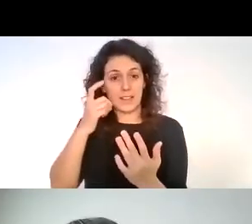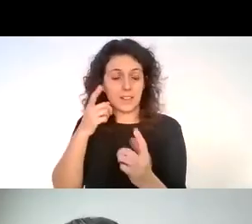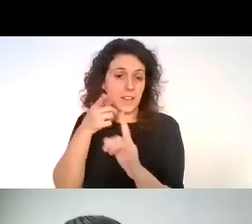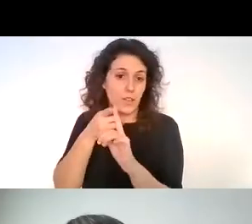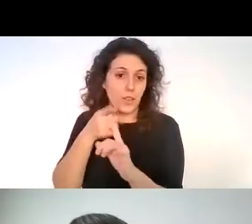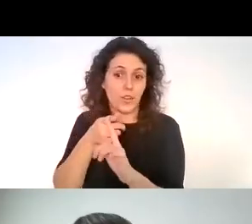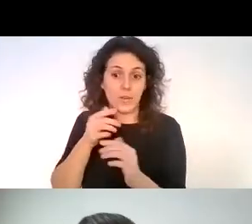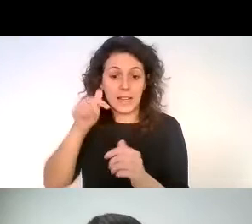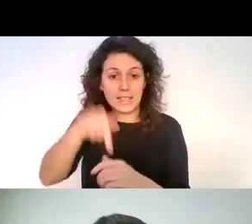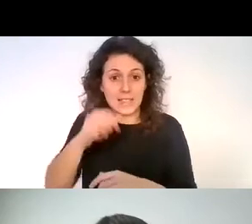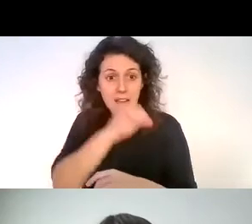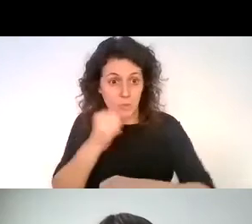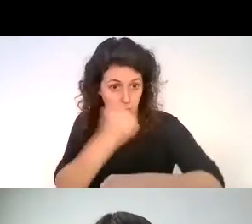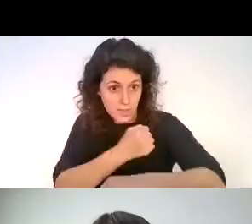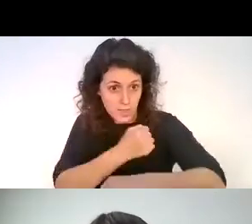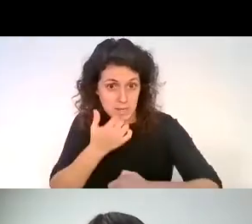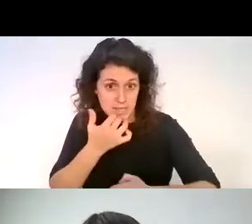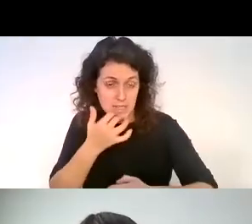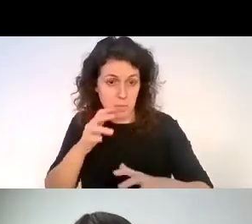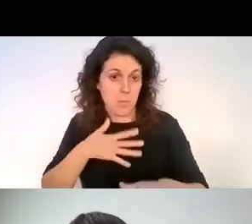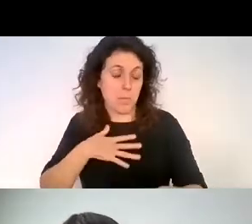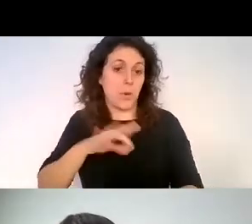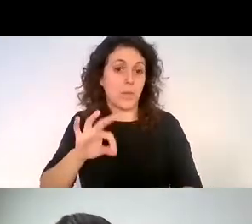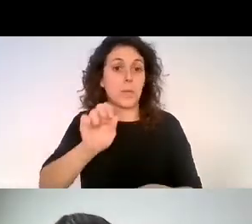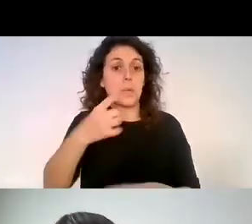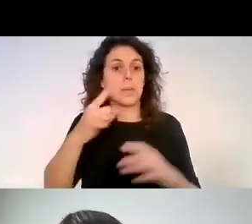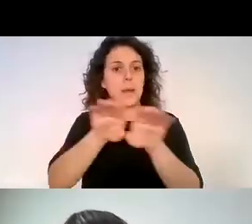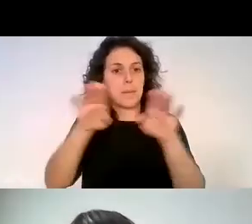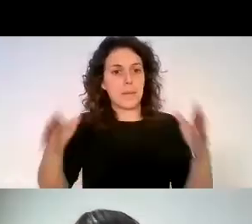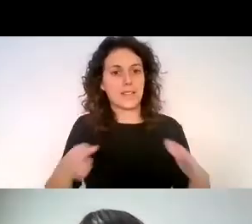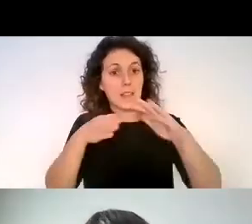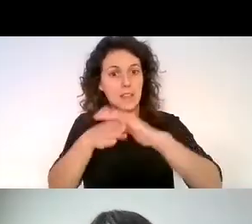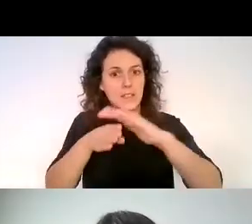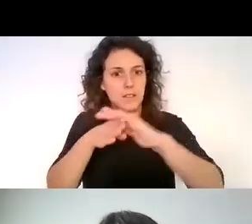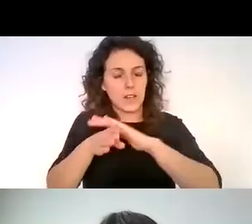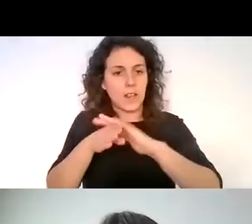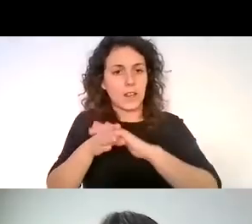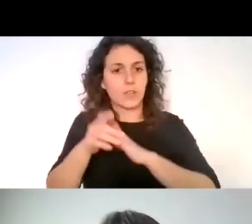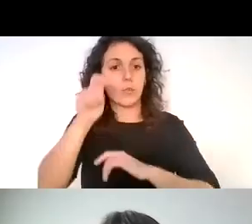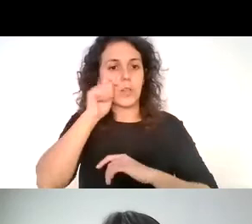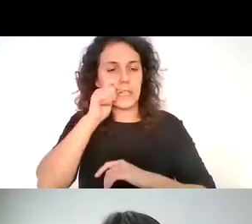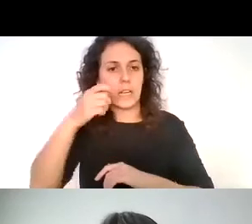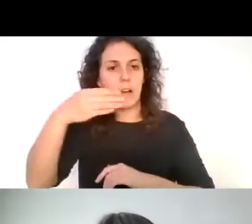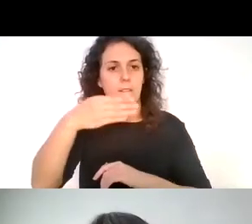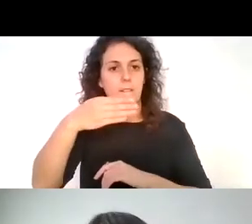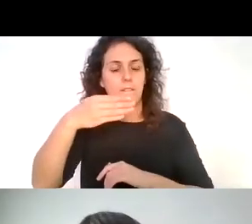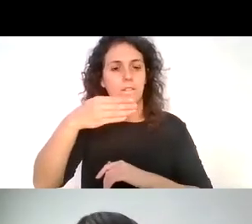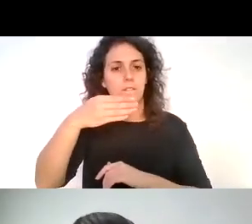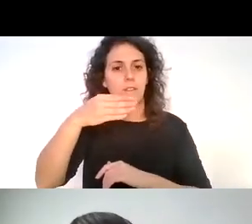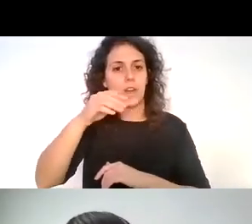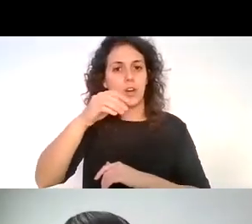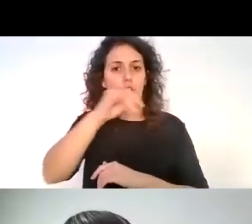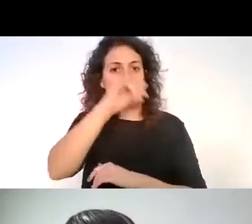en diciembre si podemos también, la primera mesa de accesibilidad turística del Baix Empordà. Creemos que es importante que las